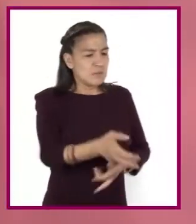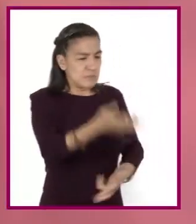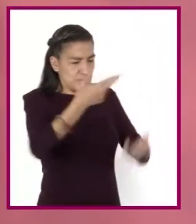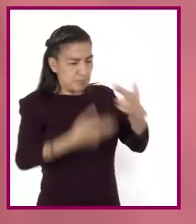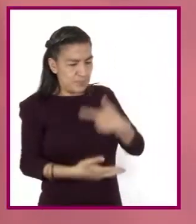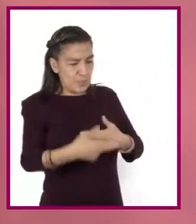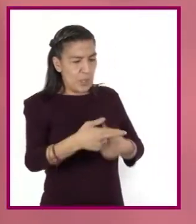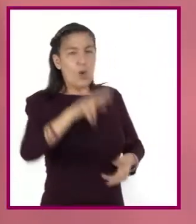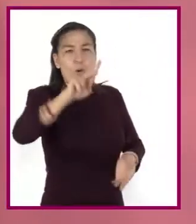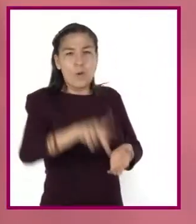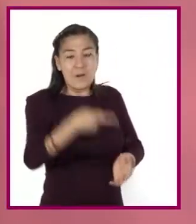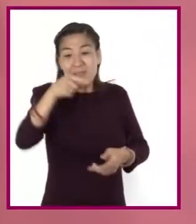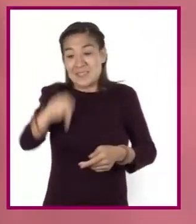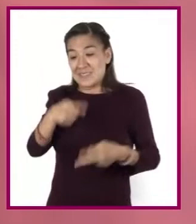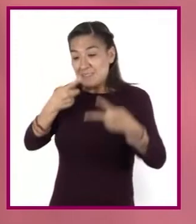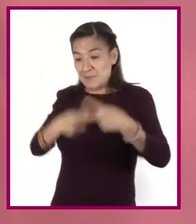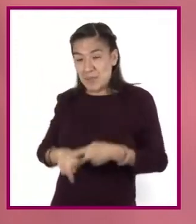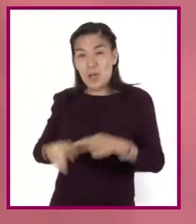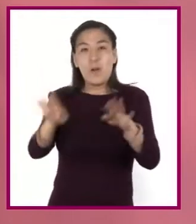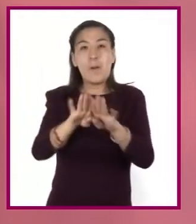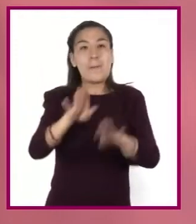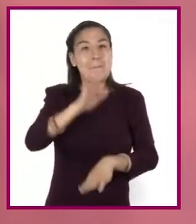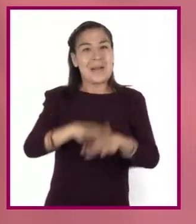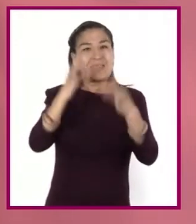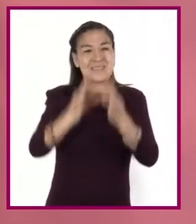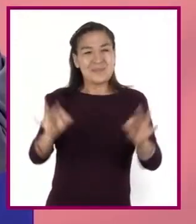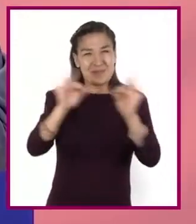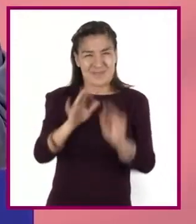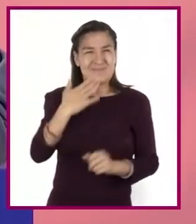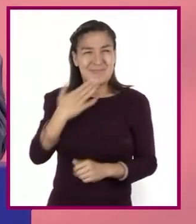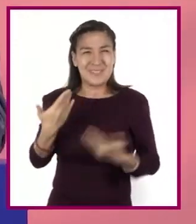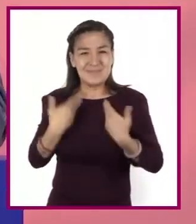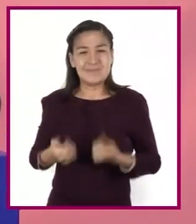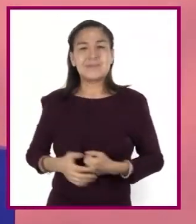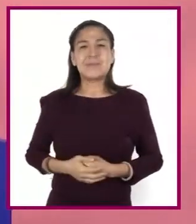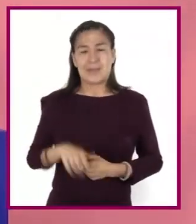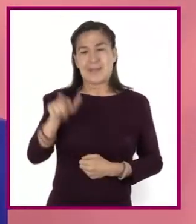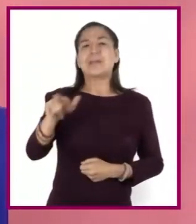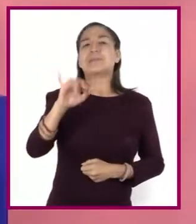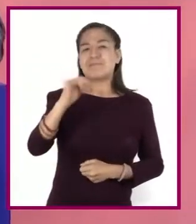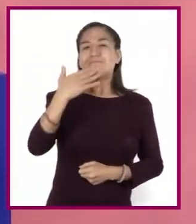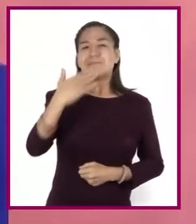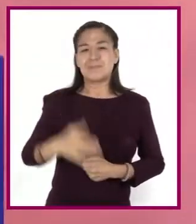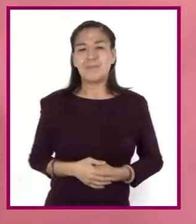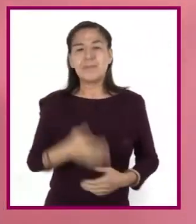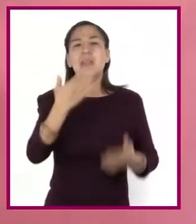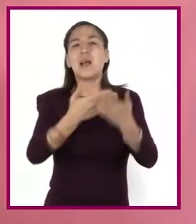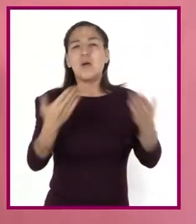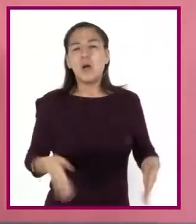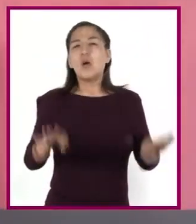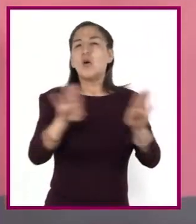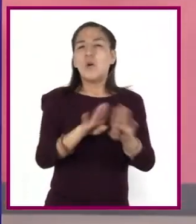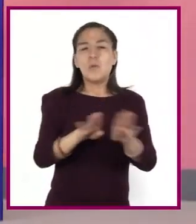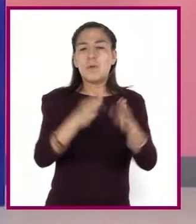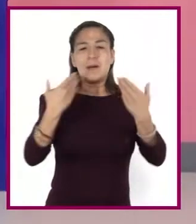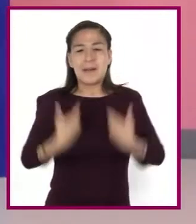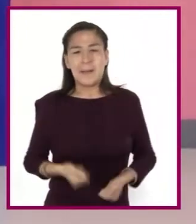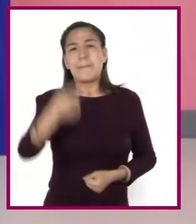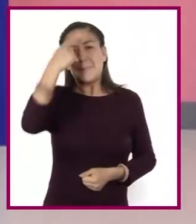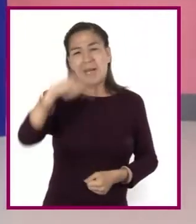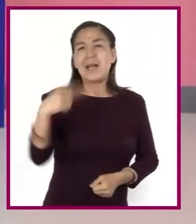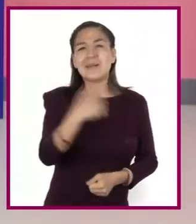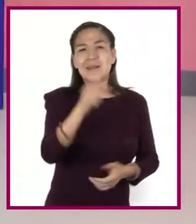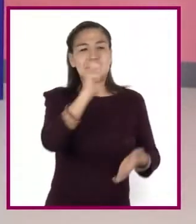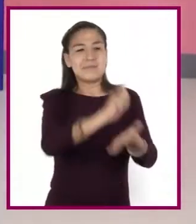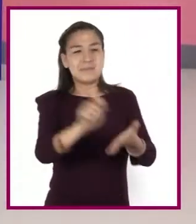sería como retomar lo más relevante. Muy bien, profesor. Sí, Daniel. Ahora, para entender por qué y para qué se